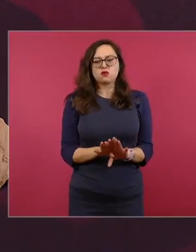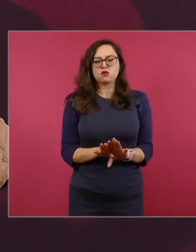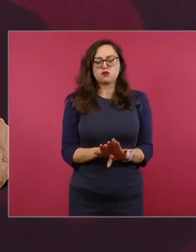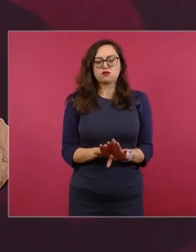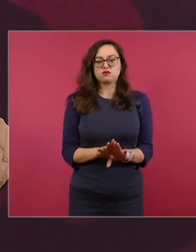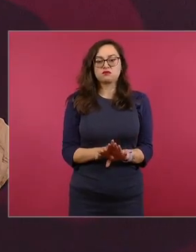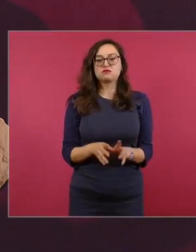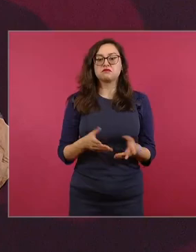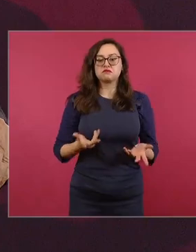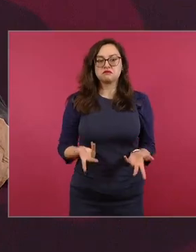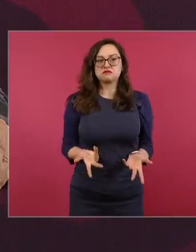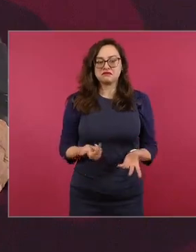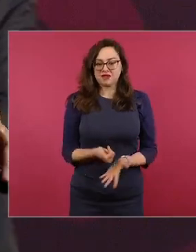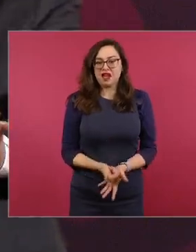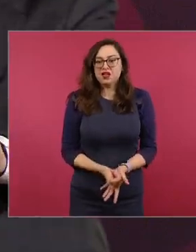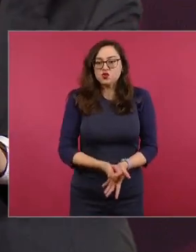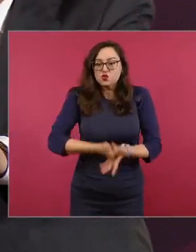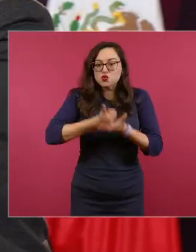Lo otro,